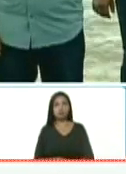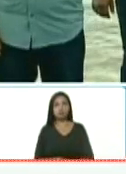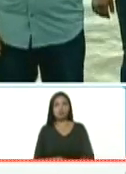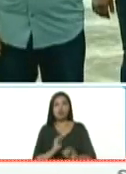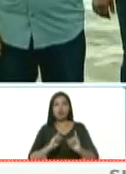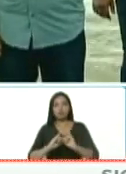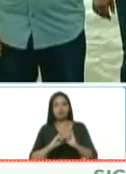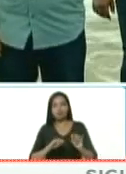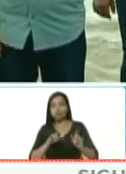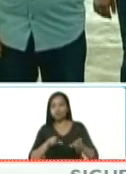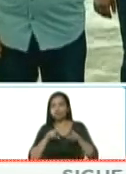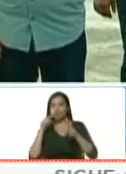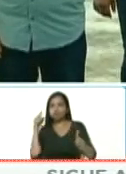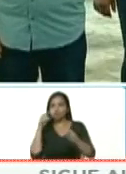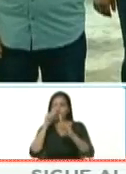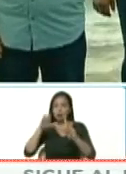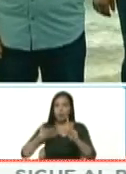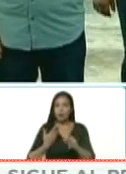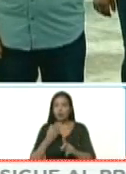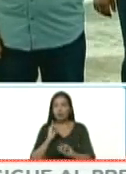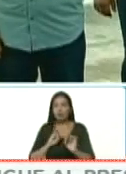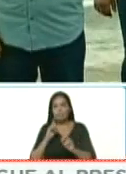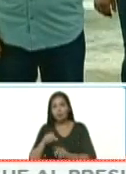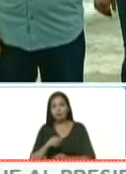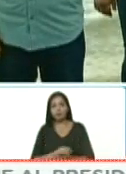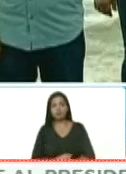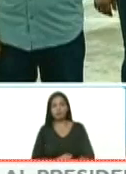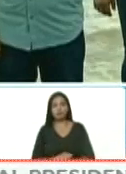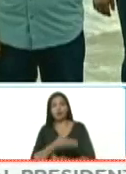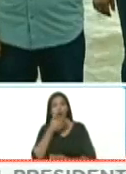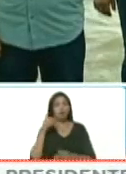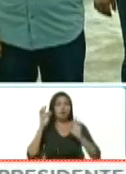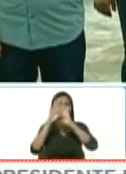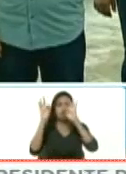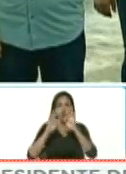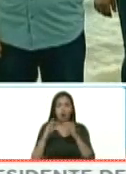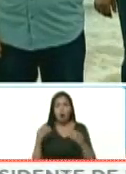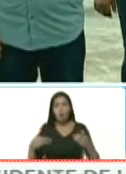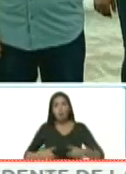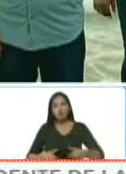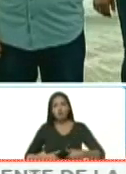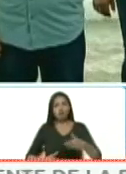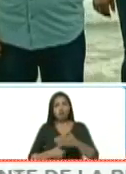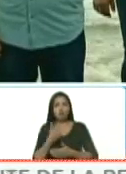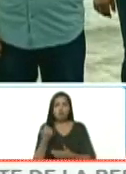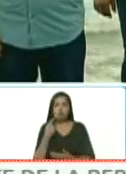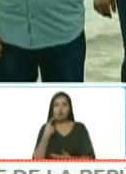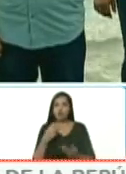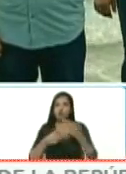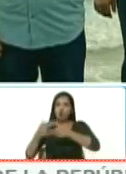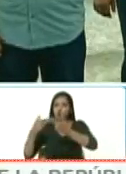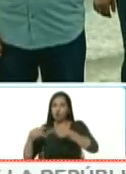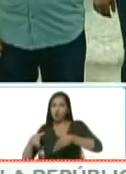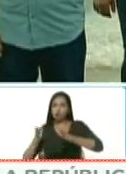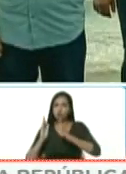ahí van los tiros, hombres y mujeres del pueblo. La mejor forma de resistir es construir.